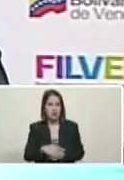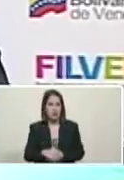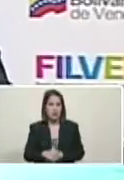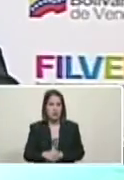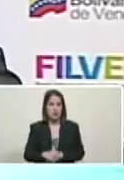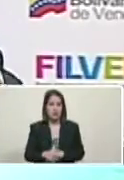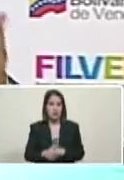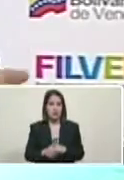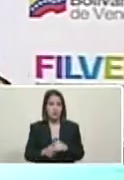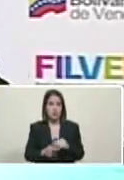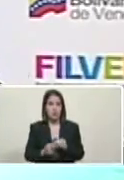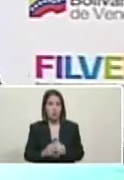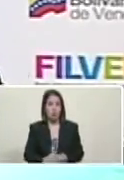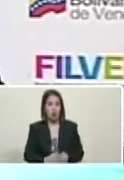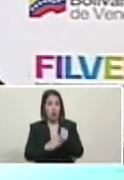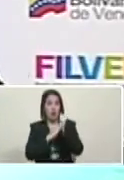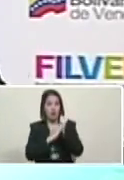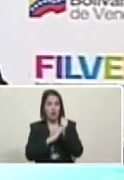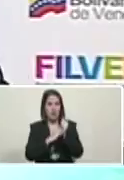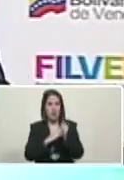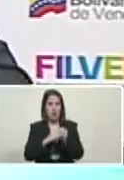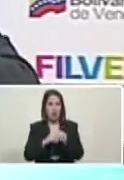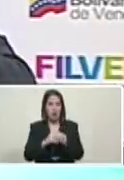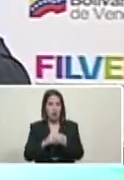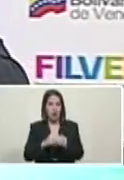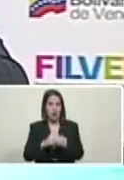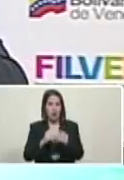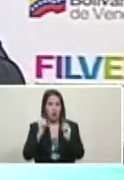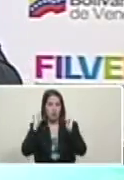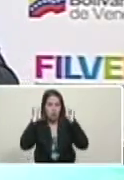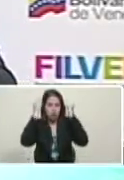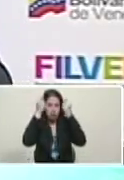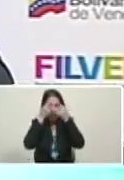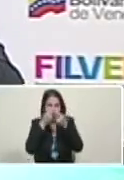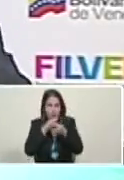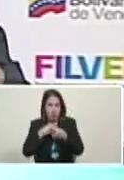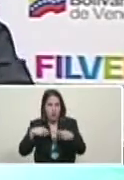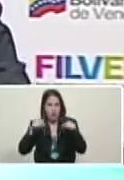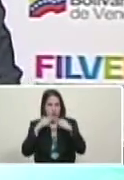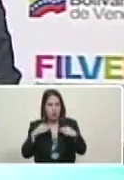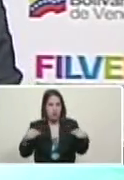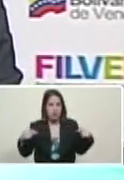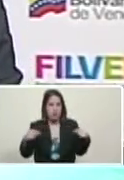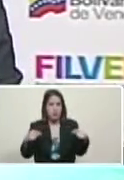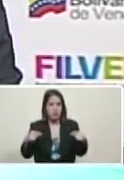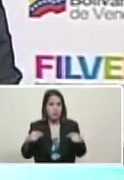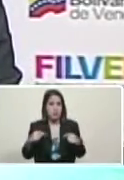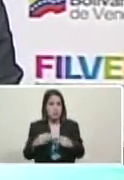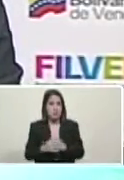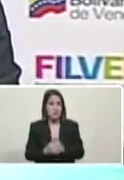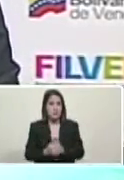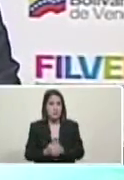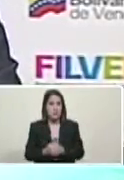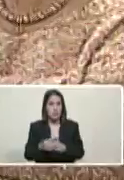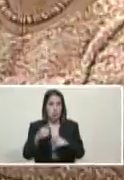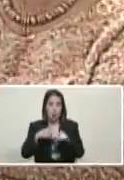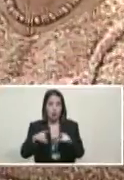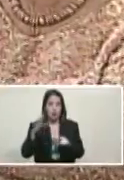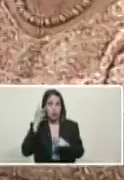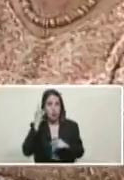una líder musulmana, un grupo de líderes mujeres jóvenes,